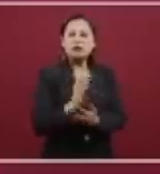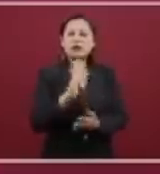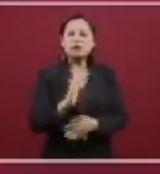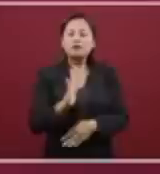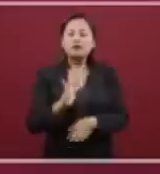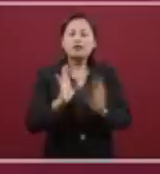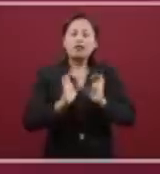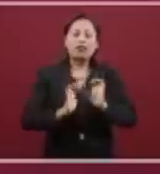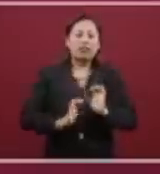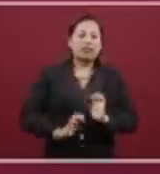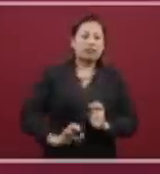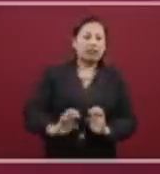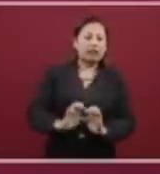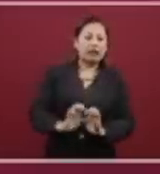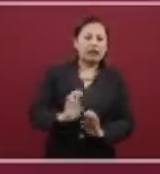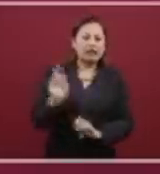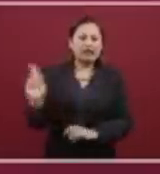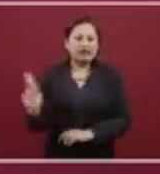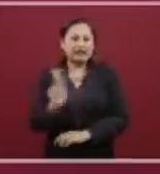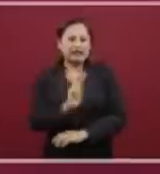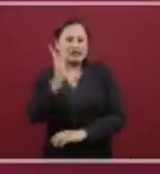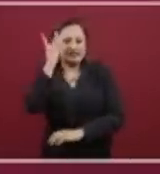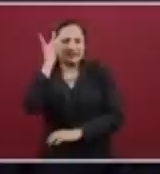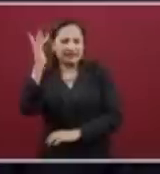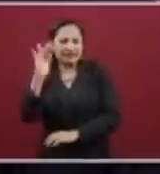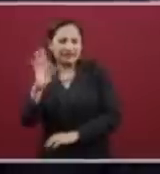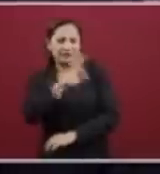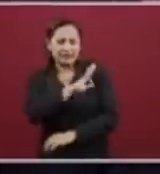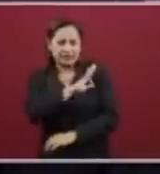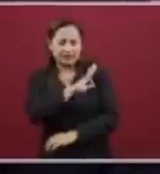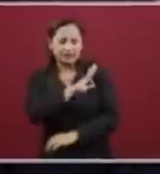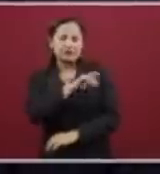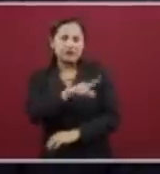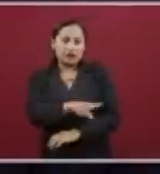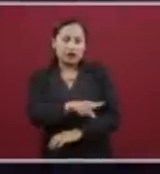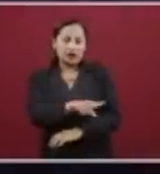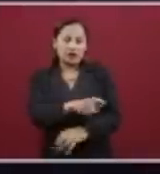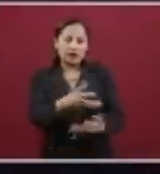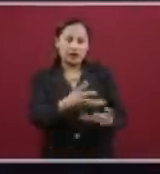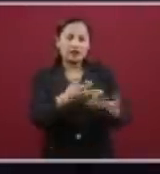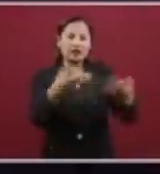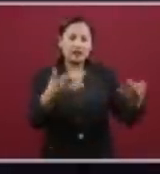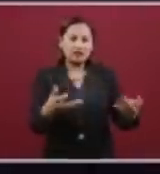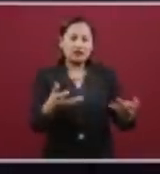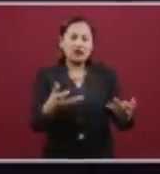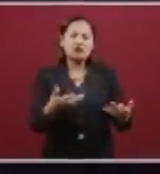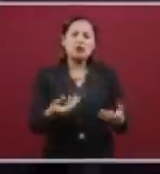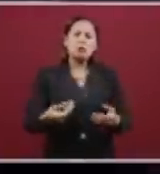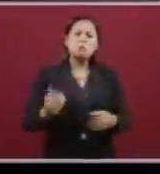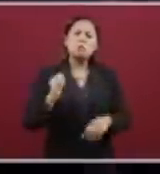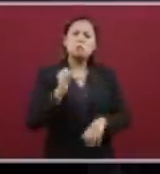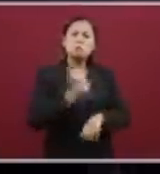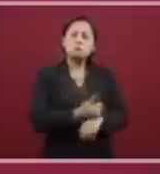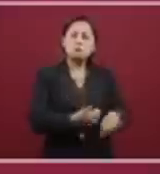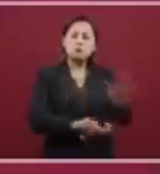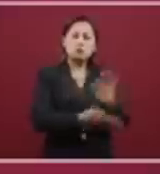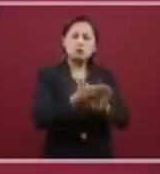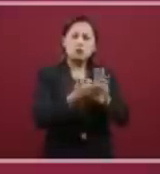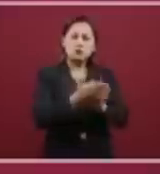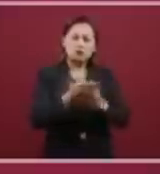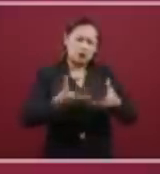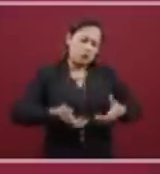en el actual aeropuerto en los terrenos del actual aeropuerto una avenida central lo que es la pista